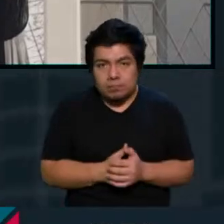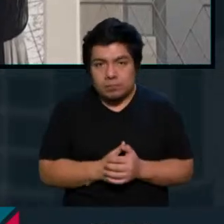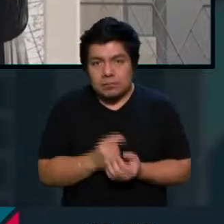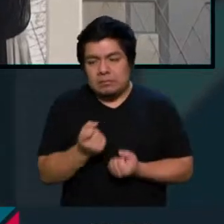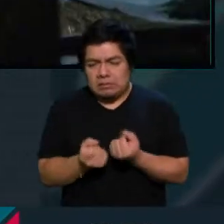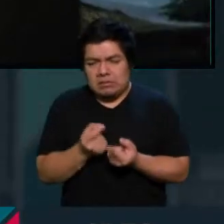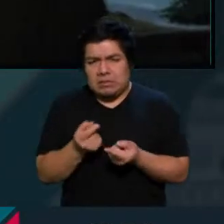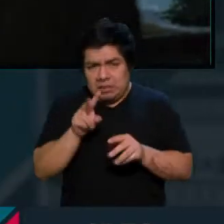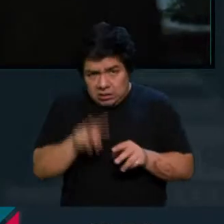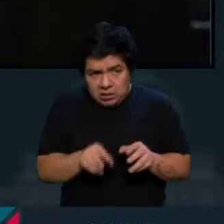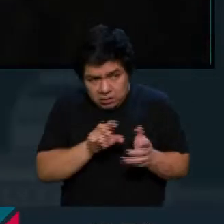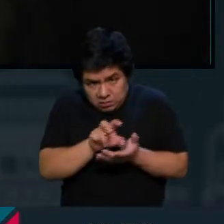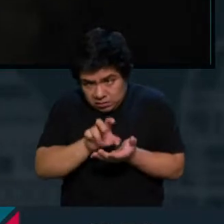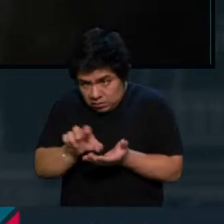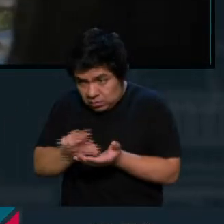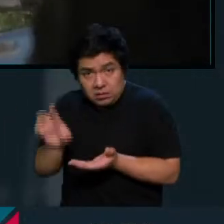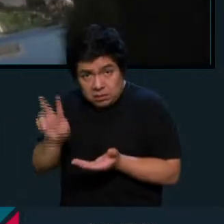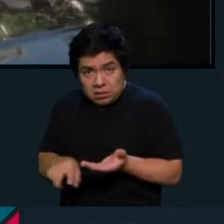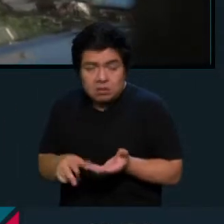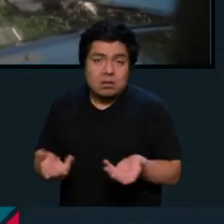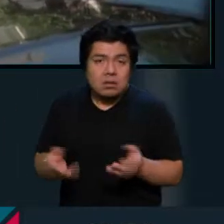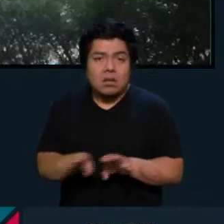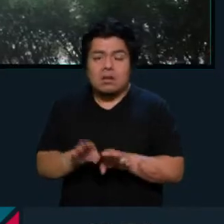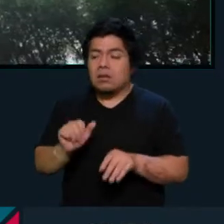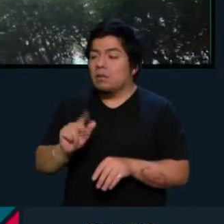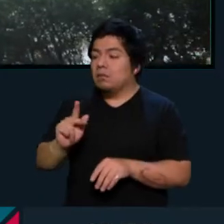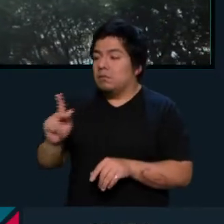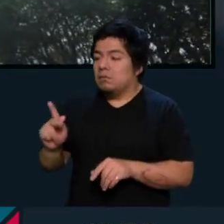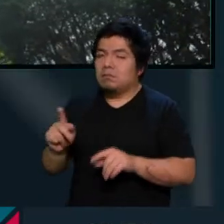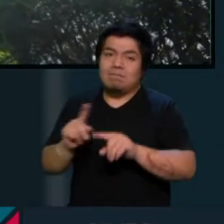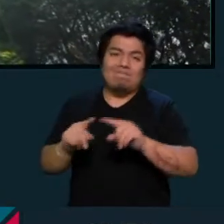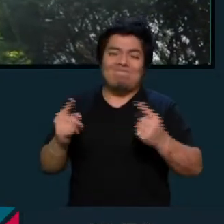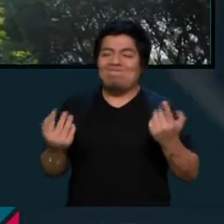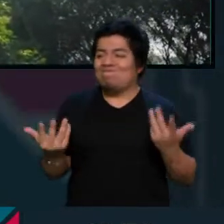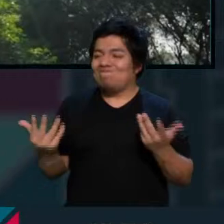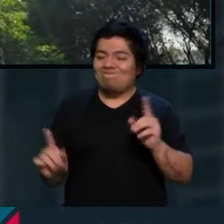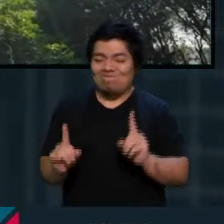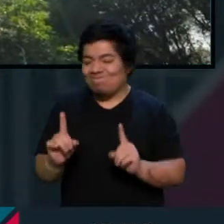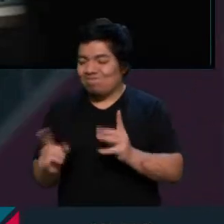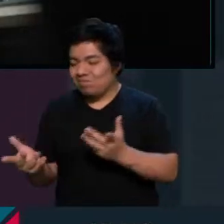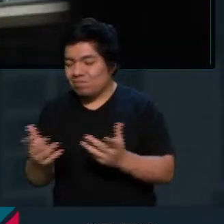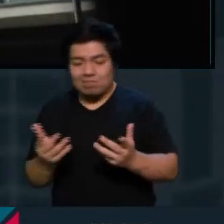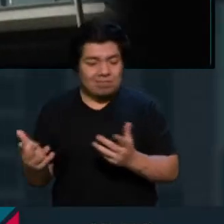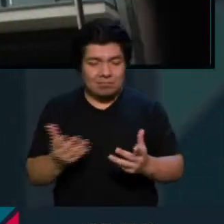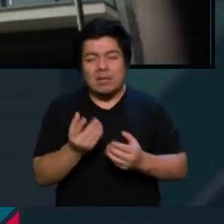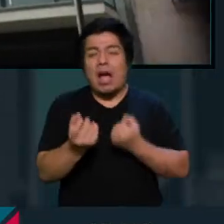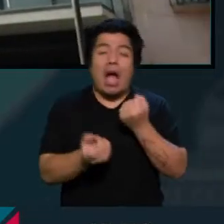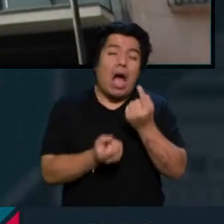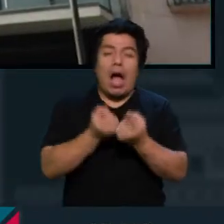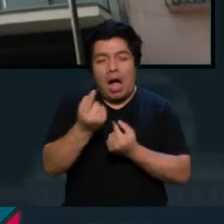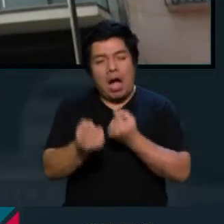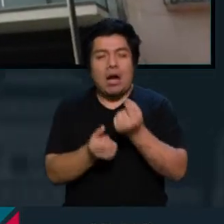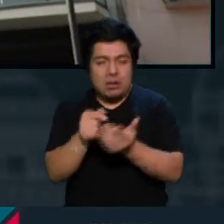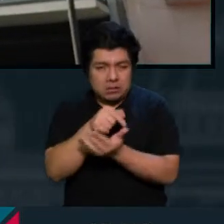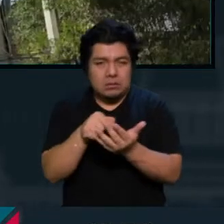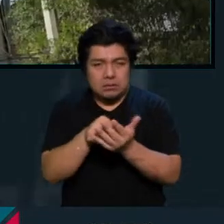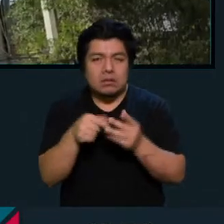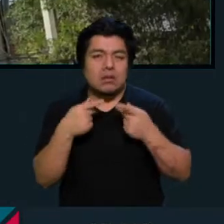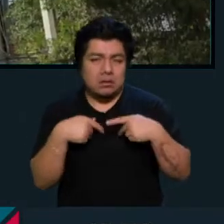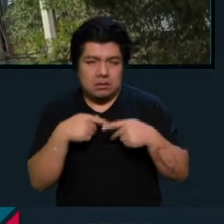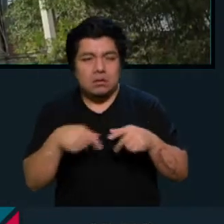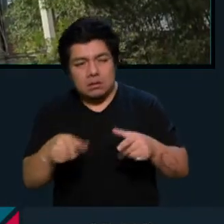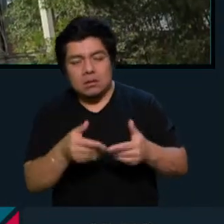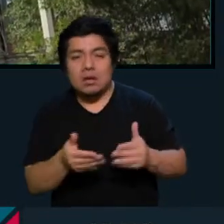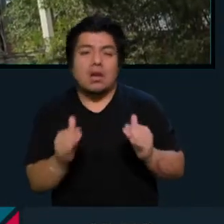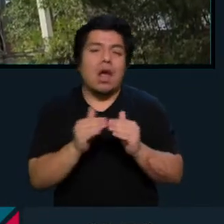redistribuimos realmente con este tipo de plataformas. Hay mucho cuestionamiento. Sí se dan lugares para que las personas limpien